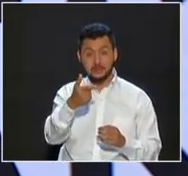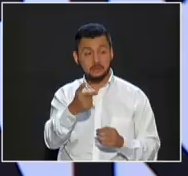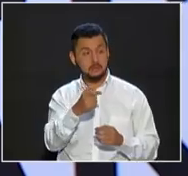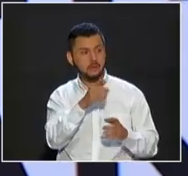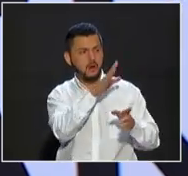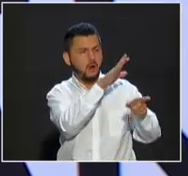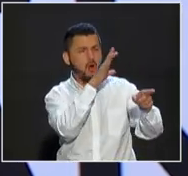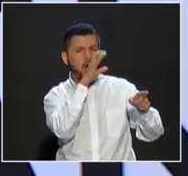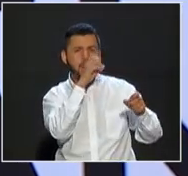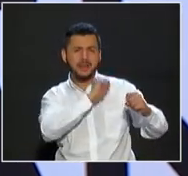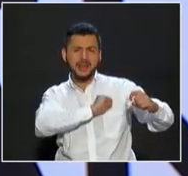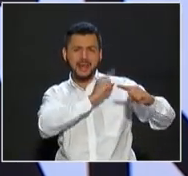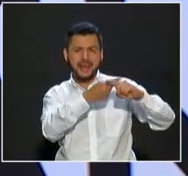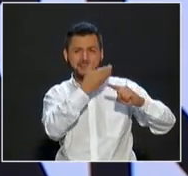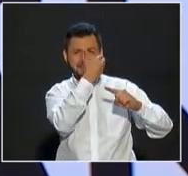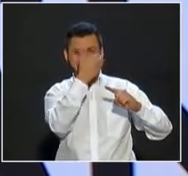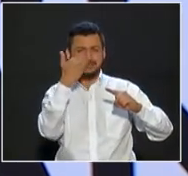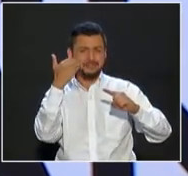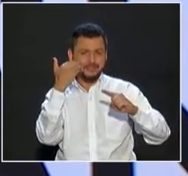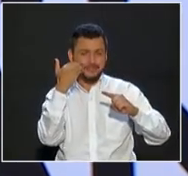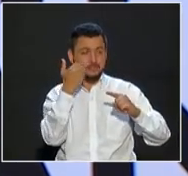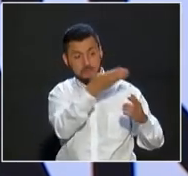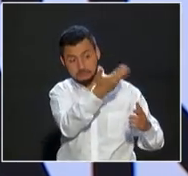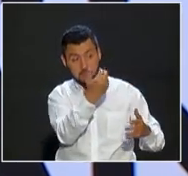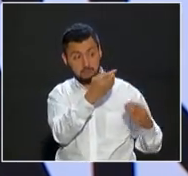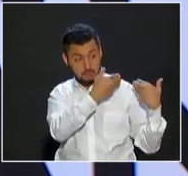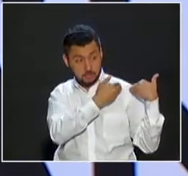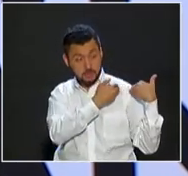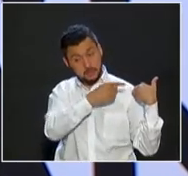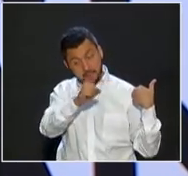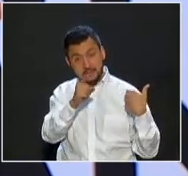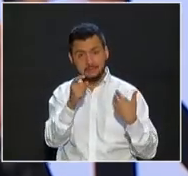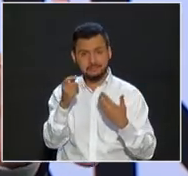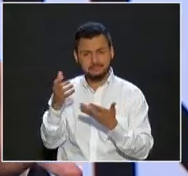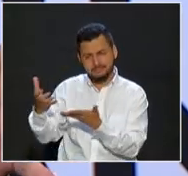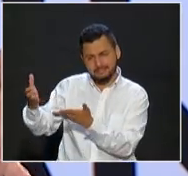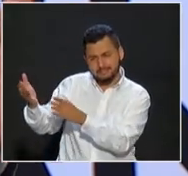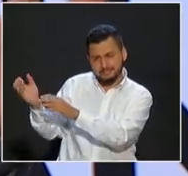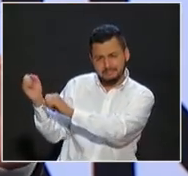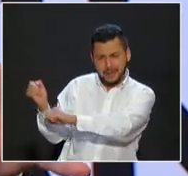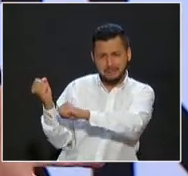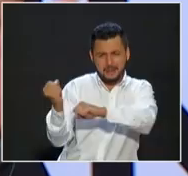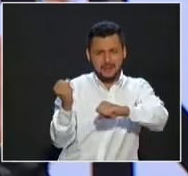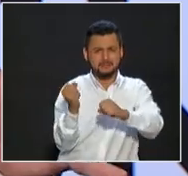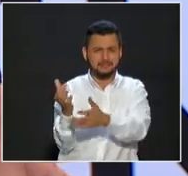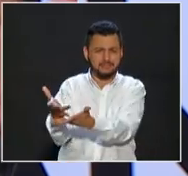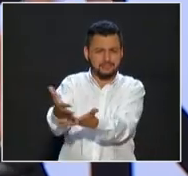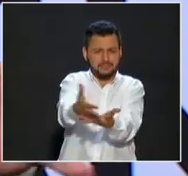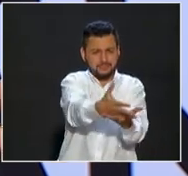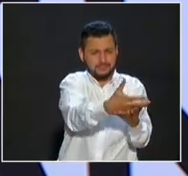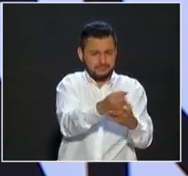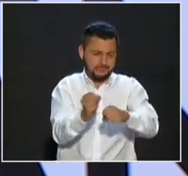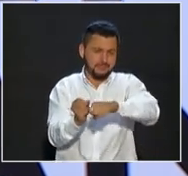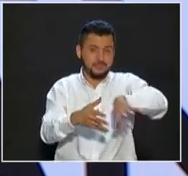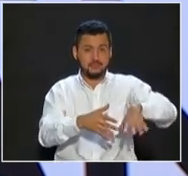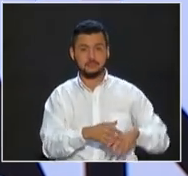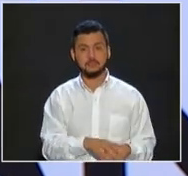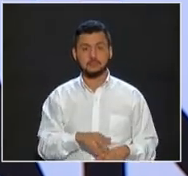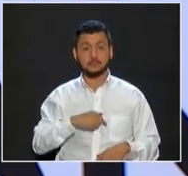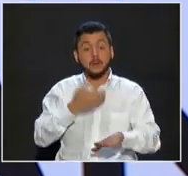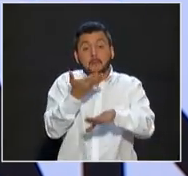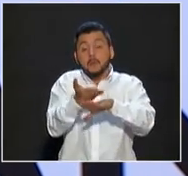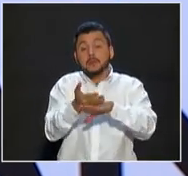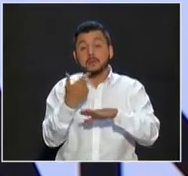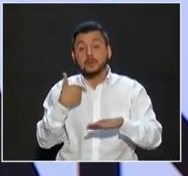para erradicar la coca en antioquia vamos a utilizar dos estrategias una erradicación voluntaria el campesino que se quiera someter con offer